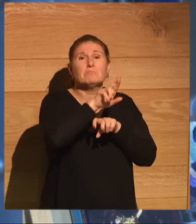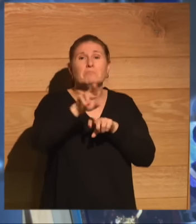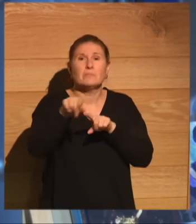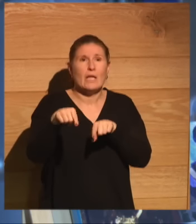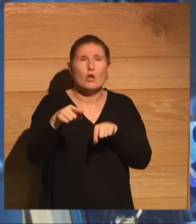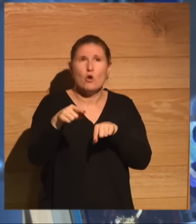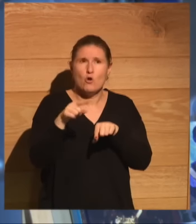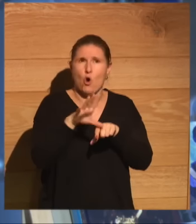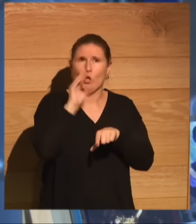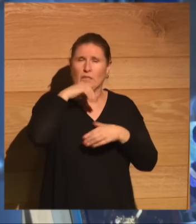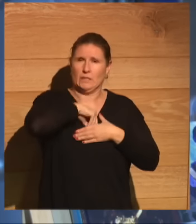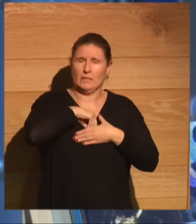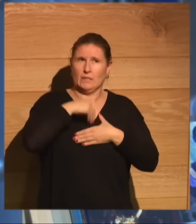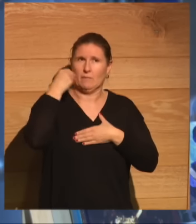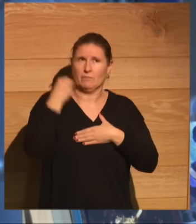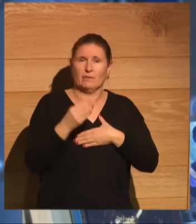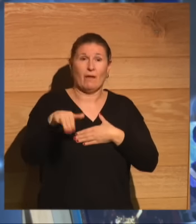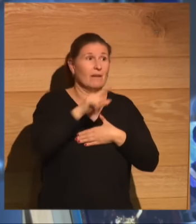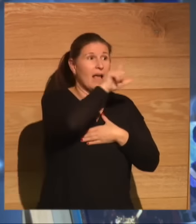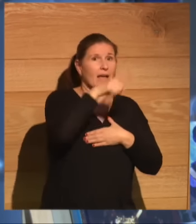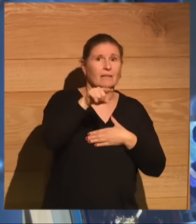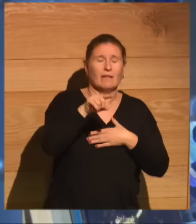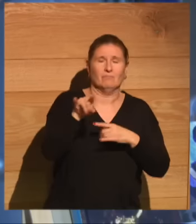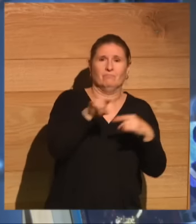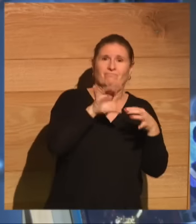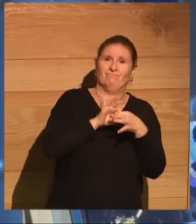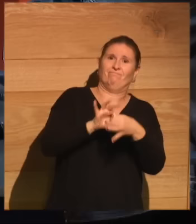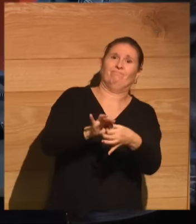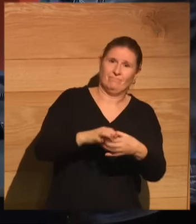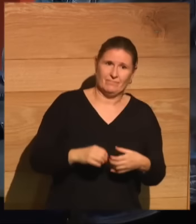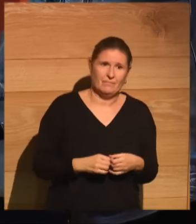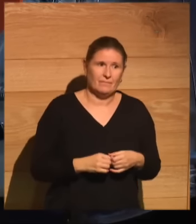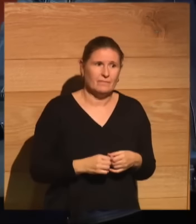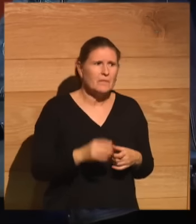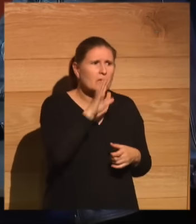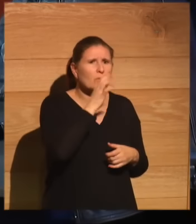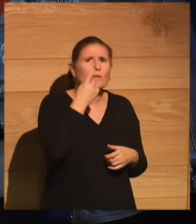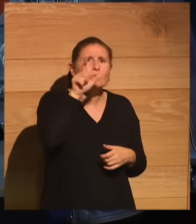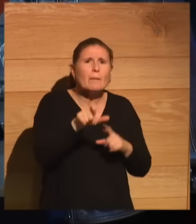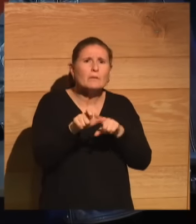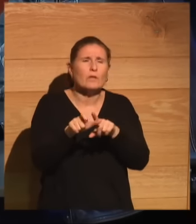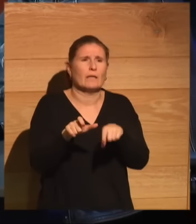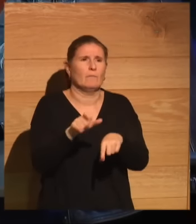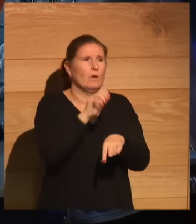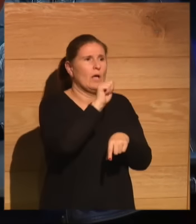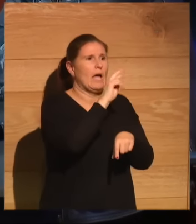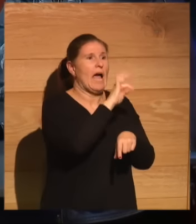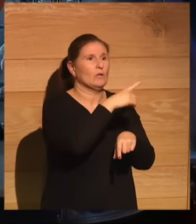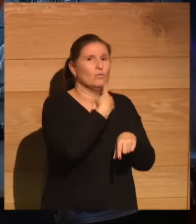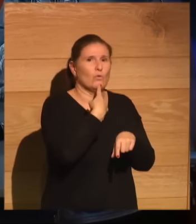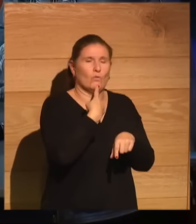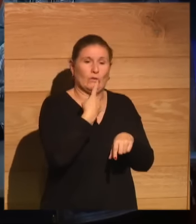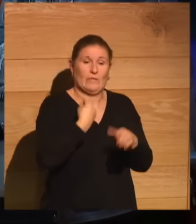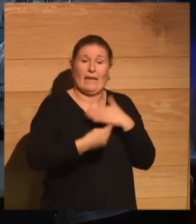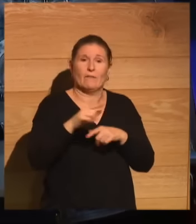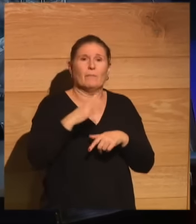forma tan profunda que mucha gente se siente concernida por ello. Es curioso porque yo creo que es una persona que al igual que Arturo, ha tenido 60 años desde que nació. Y